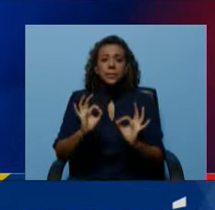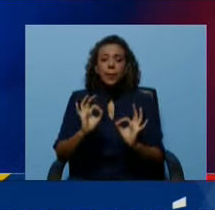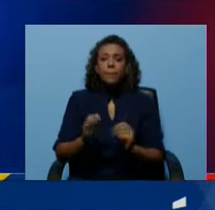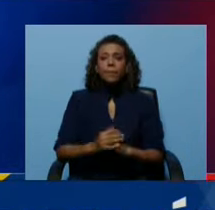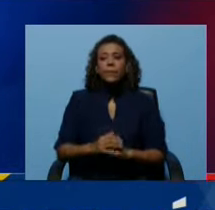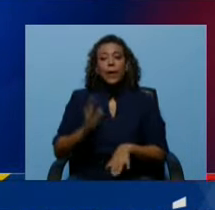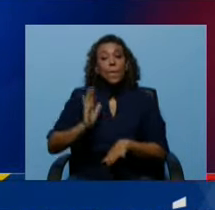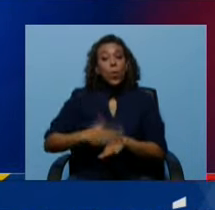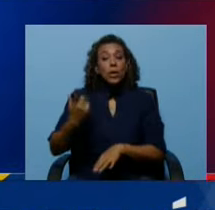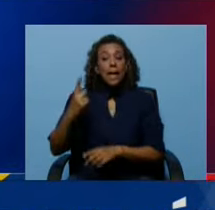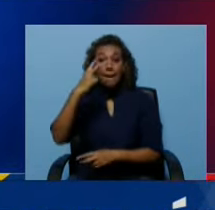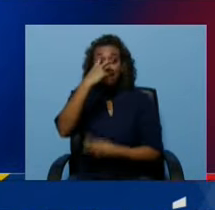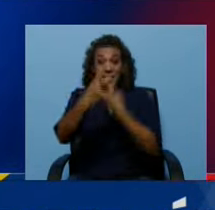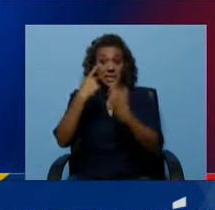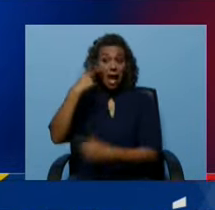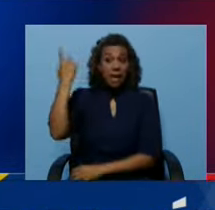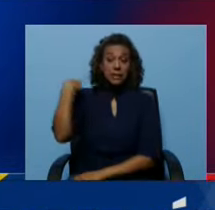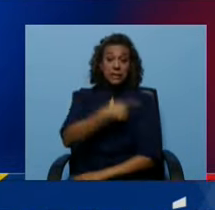porque